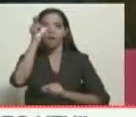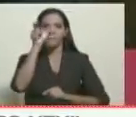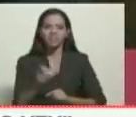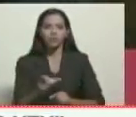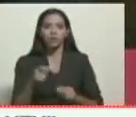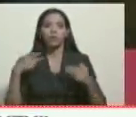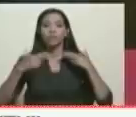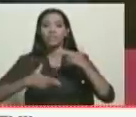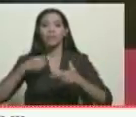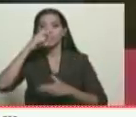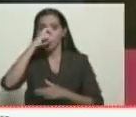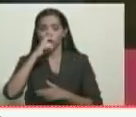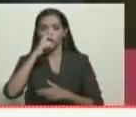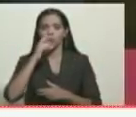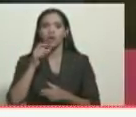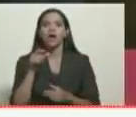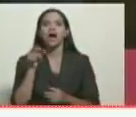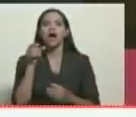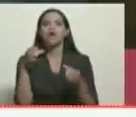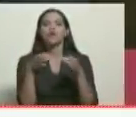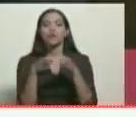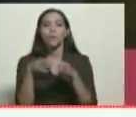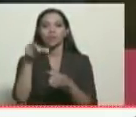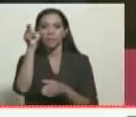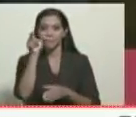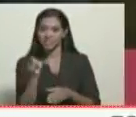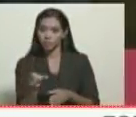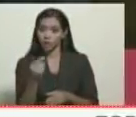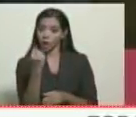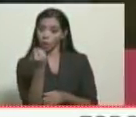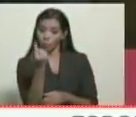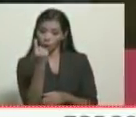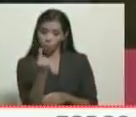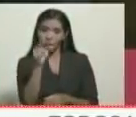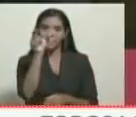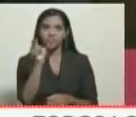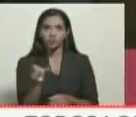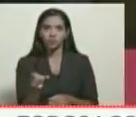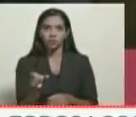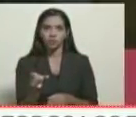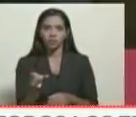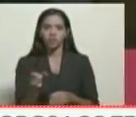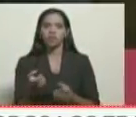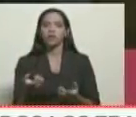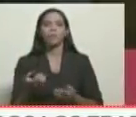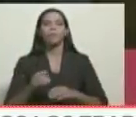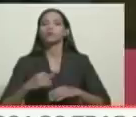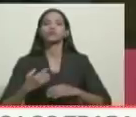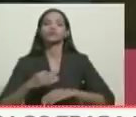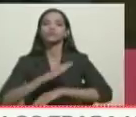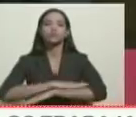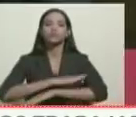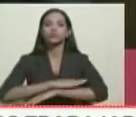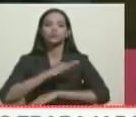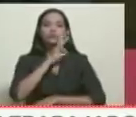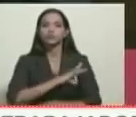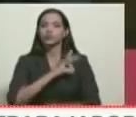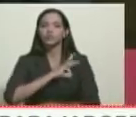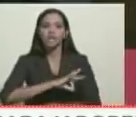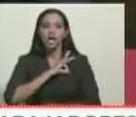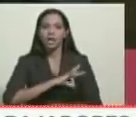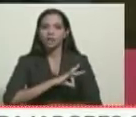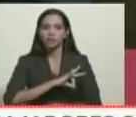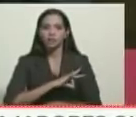odio, a un grupo de personas o a una persona por su condición social, normalmente por ser